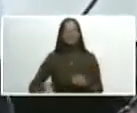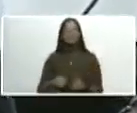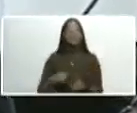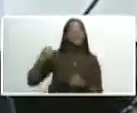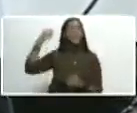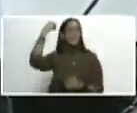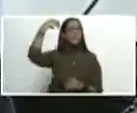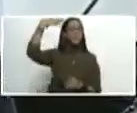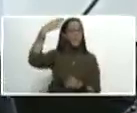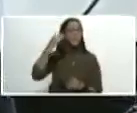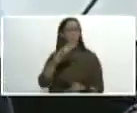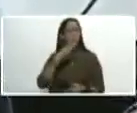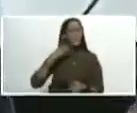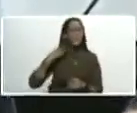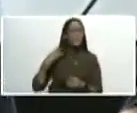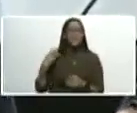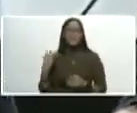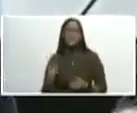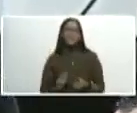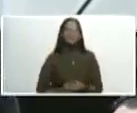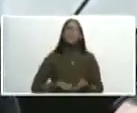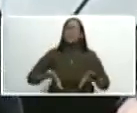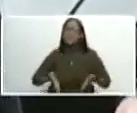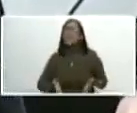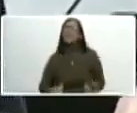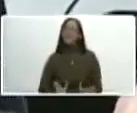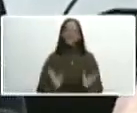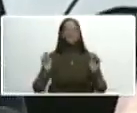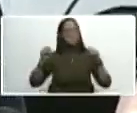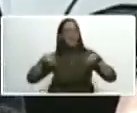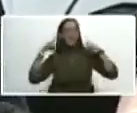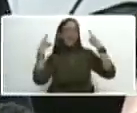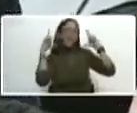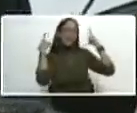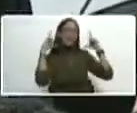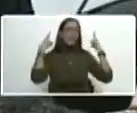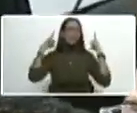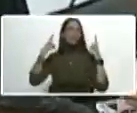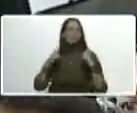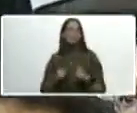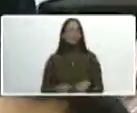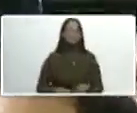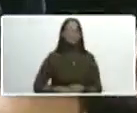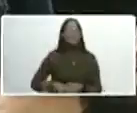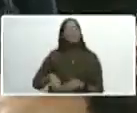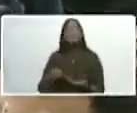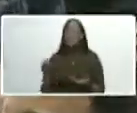estoy orgulloso de haber nacido guaireño.